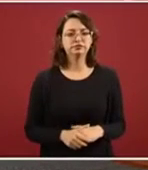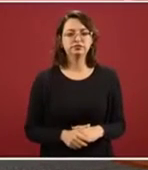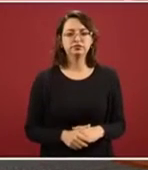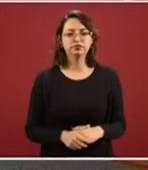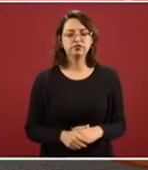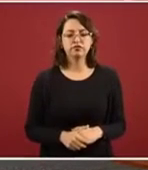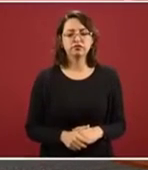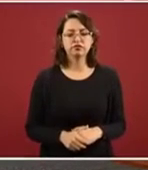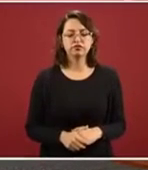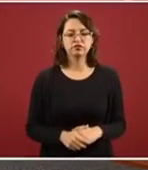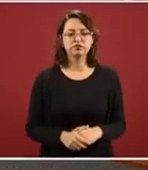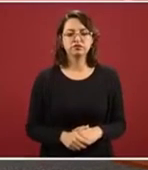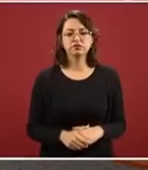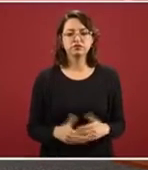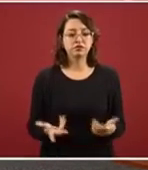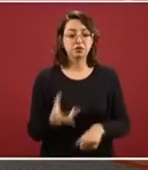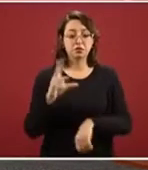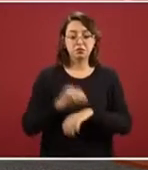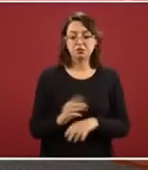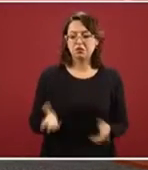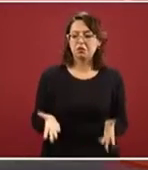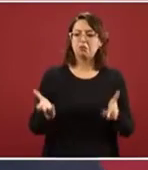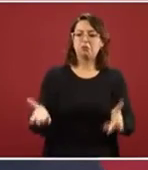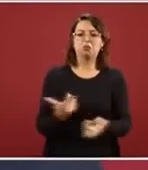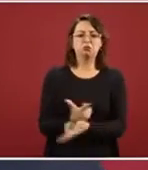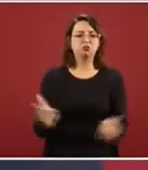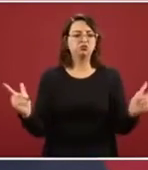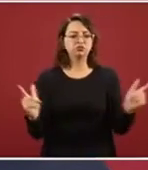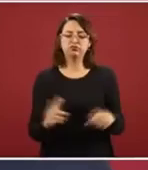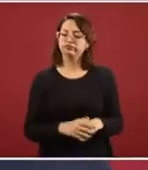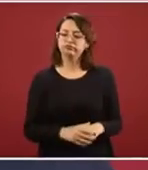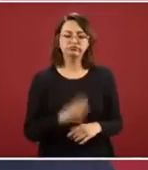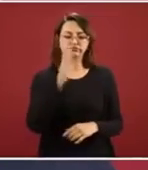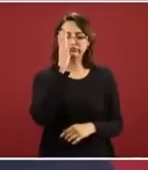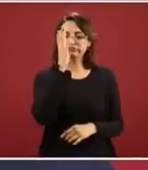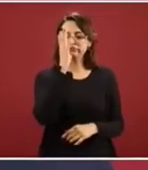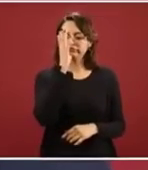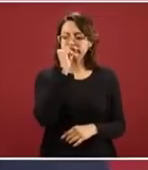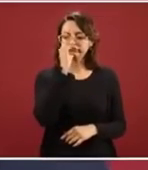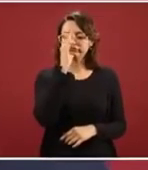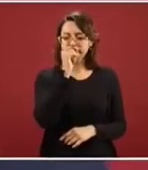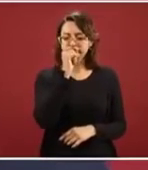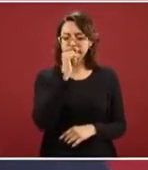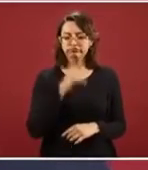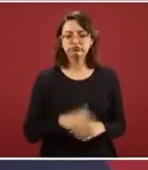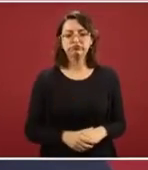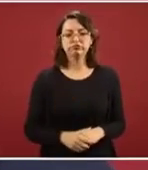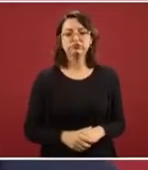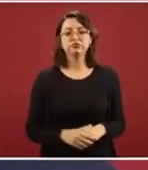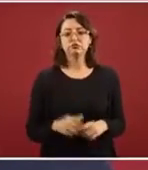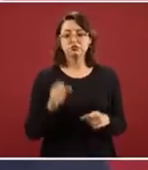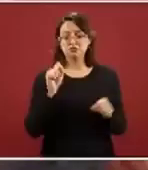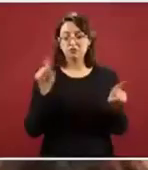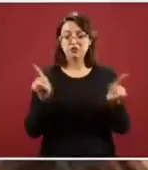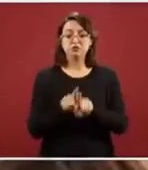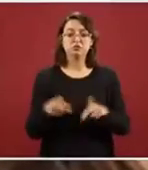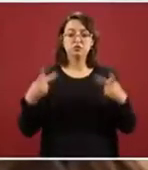ese tipo de acciones, no se permite. Y los agraviados